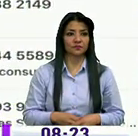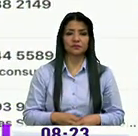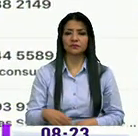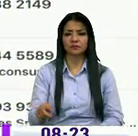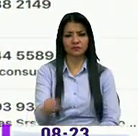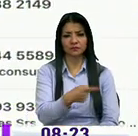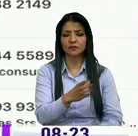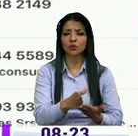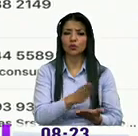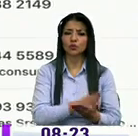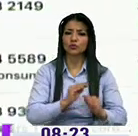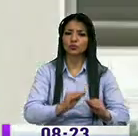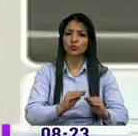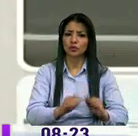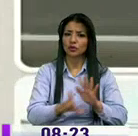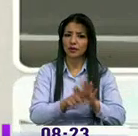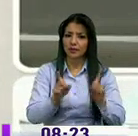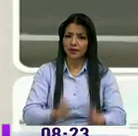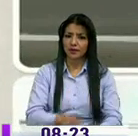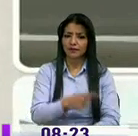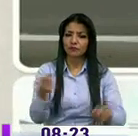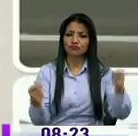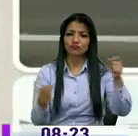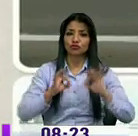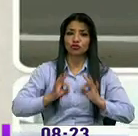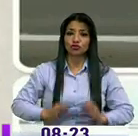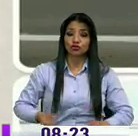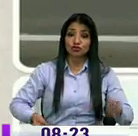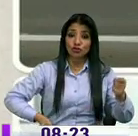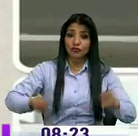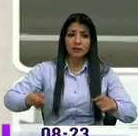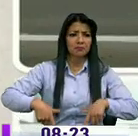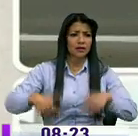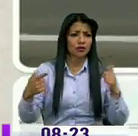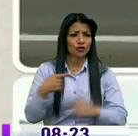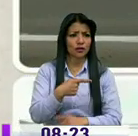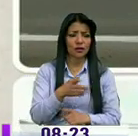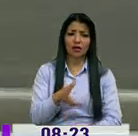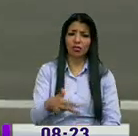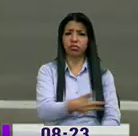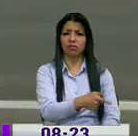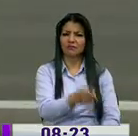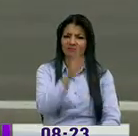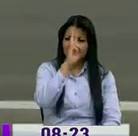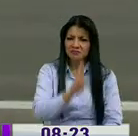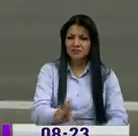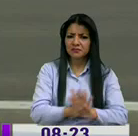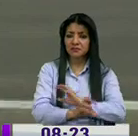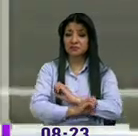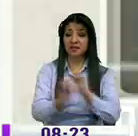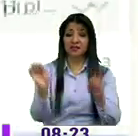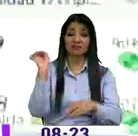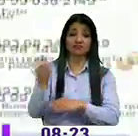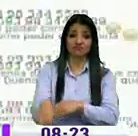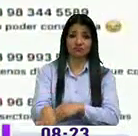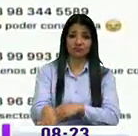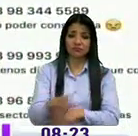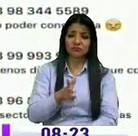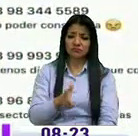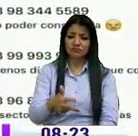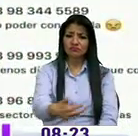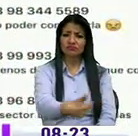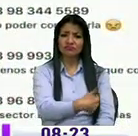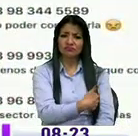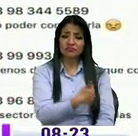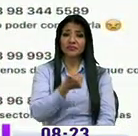curso de educación a este tipo de choferes, que son la gran mayoría, perdónenme que les diga, hacen lo que les da la gana. Vuelta en U en 10 de agosto y